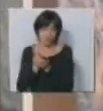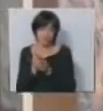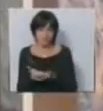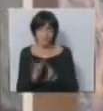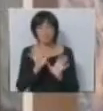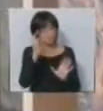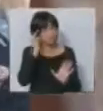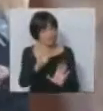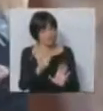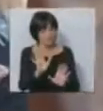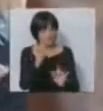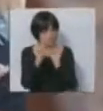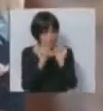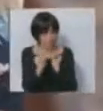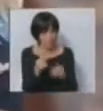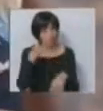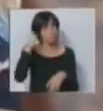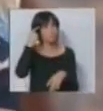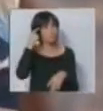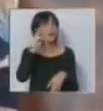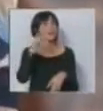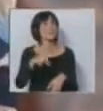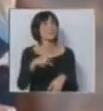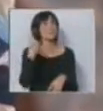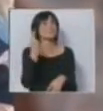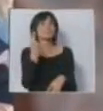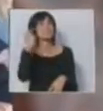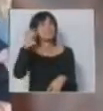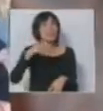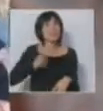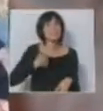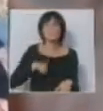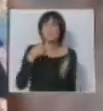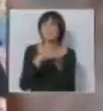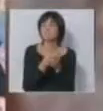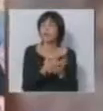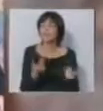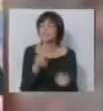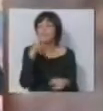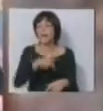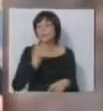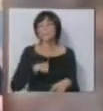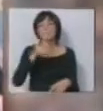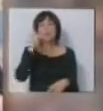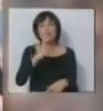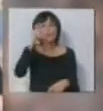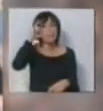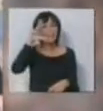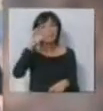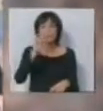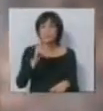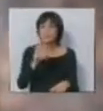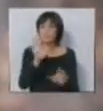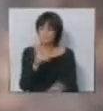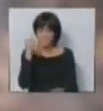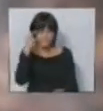Pará, te hago a precio local, te hago un euro barato. ¿Cuánto más es el euro? No, son